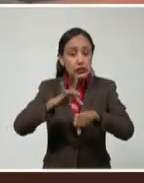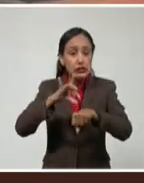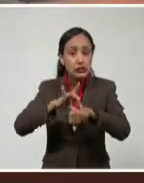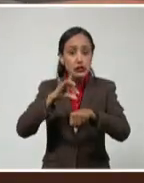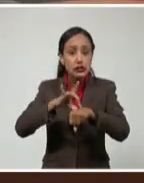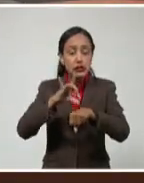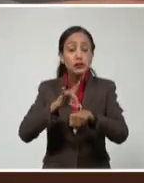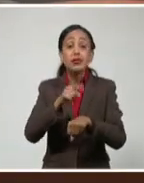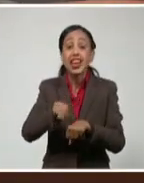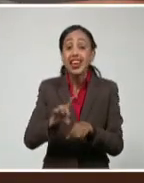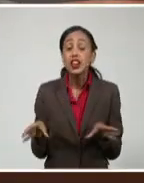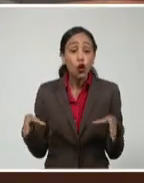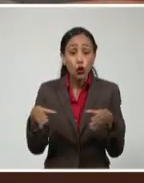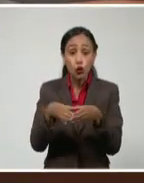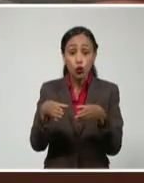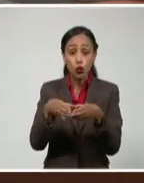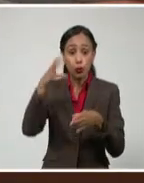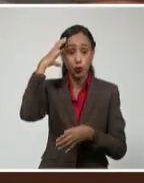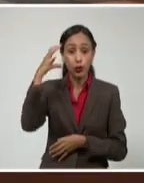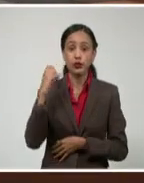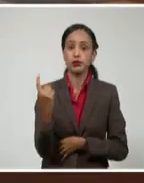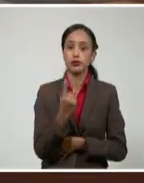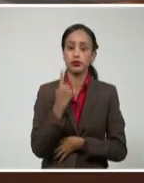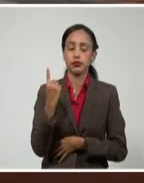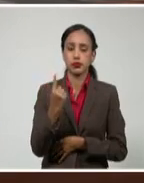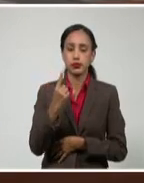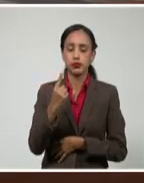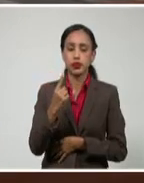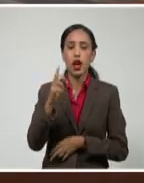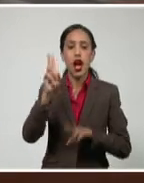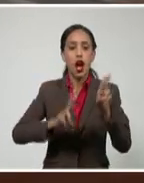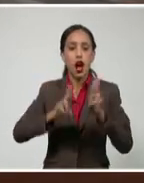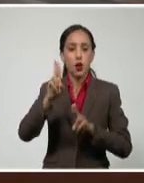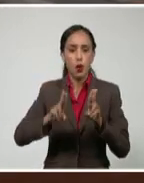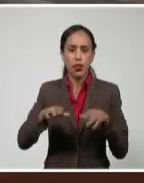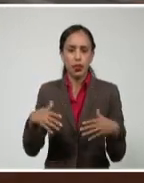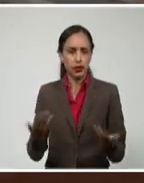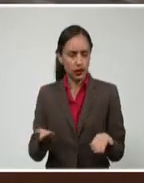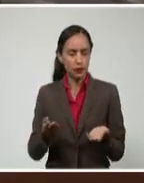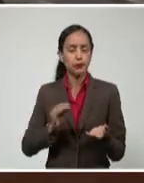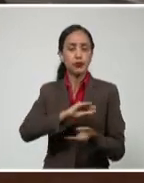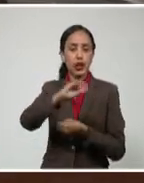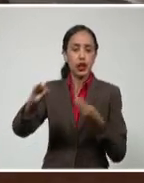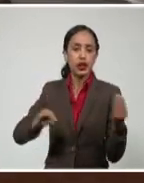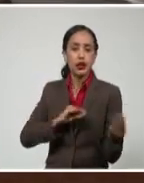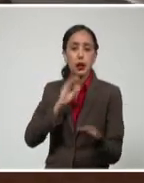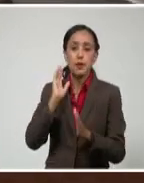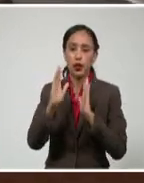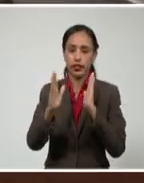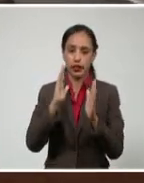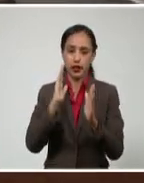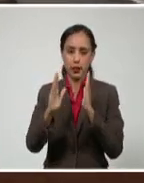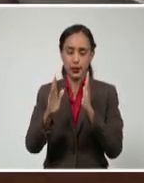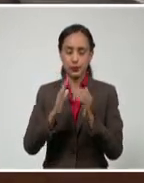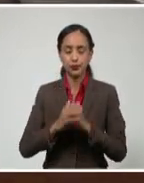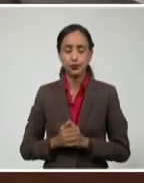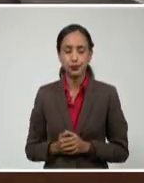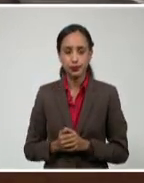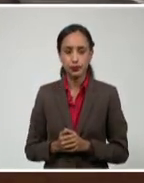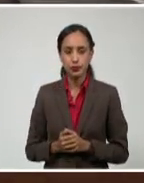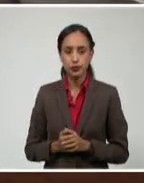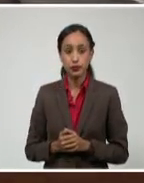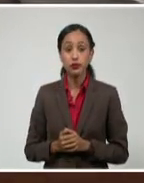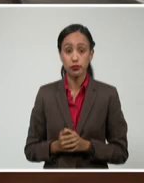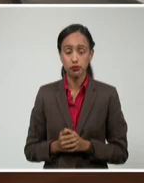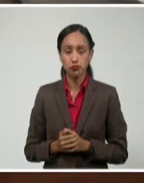este Grupo Gubernamental Nacional acuerda los siguientes cambios de etapa y de fase. Pasar la provincia de